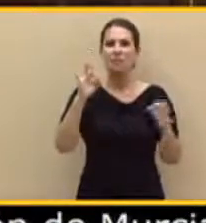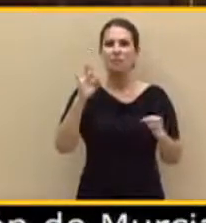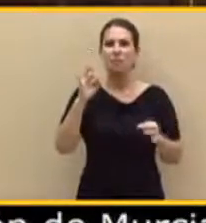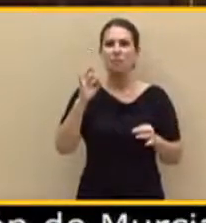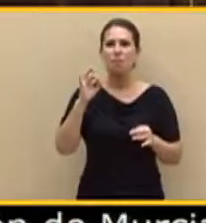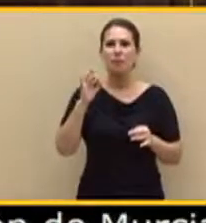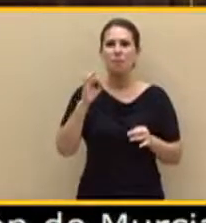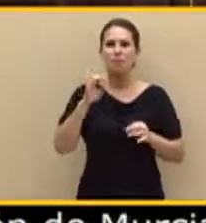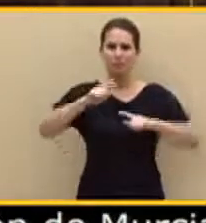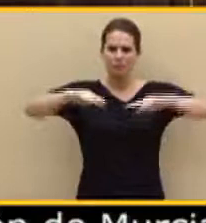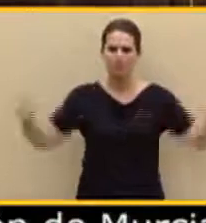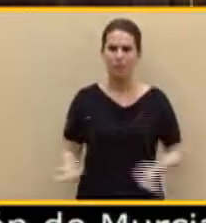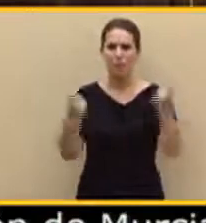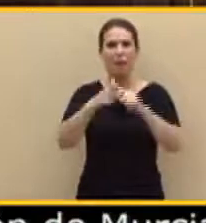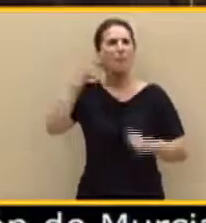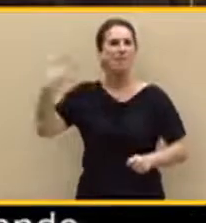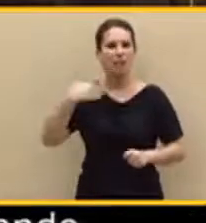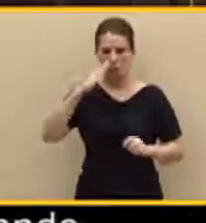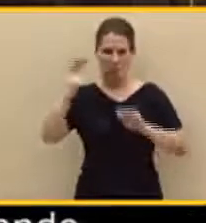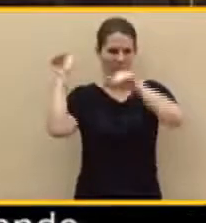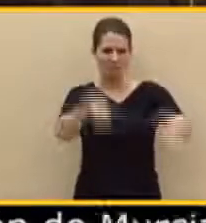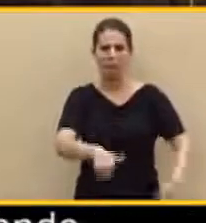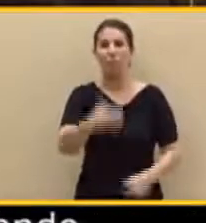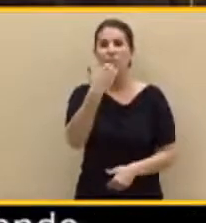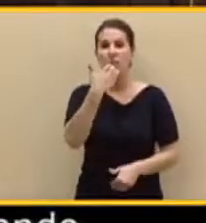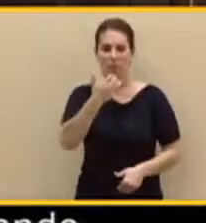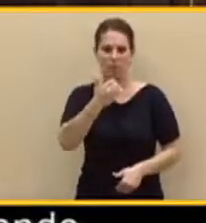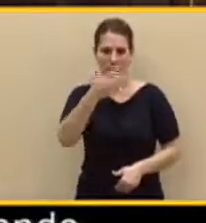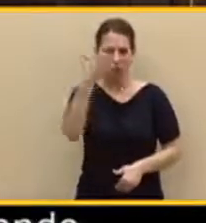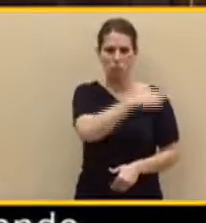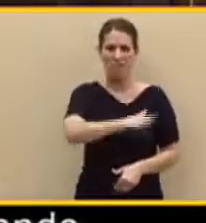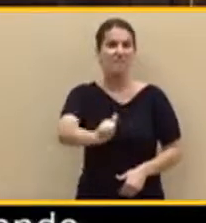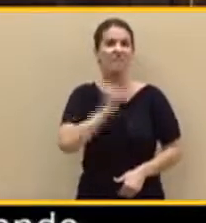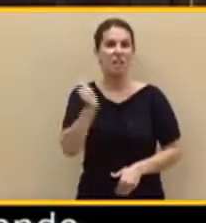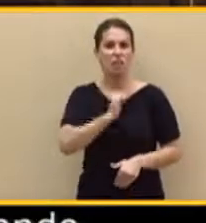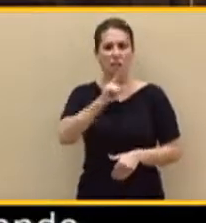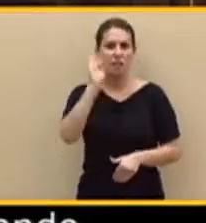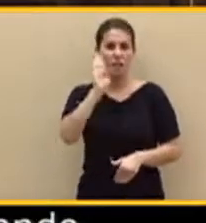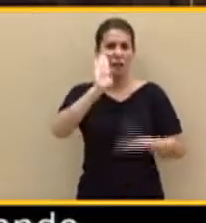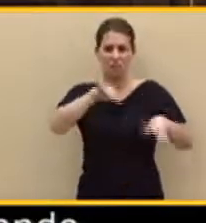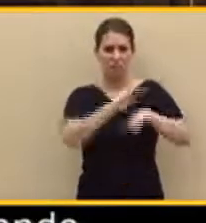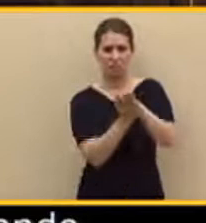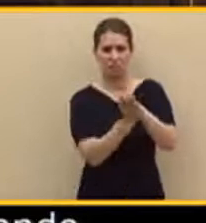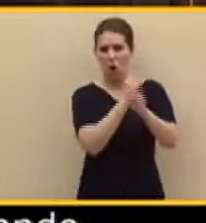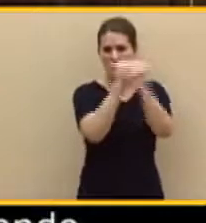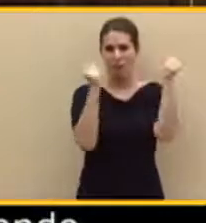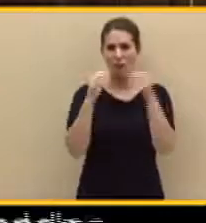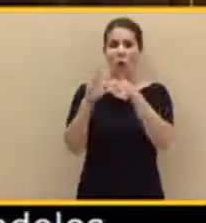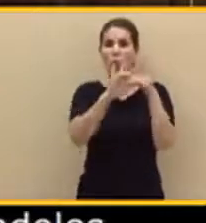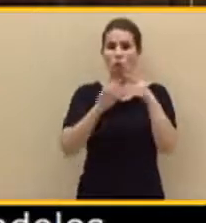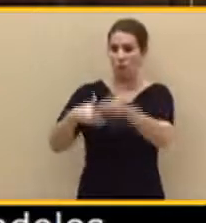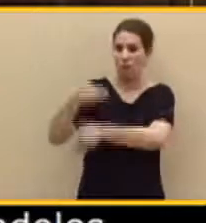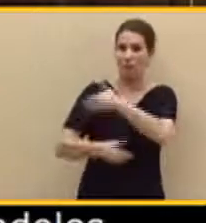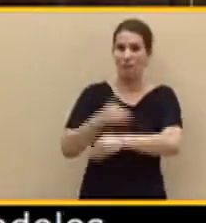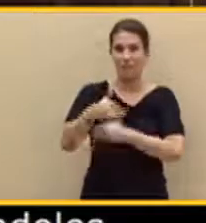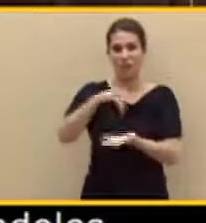desprestigio, por ejemplo, acusándoles falsamente de delitos que terminan archivados. La Unión Progresista de Fiscales también ha denunciado estas